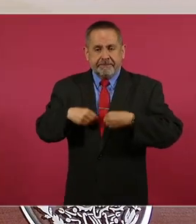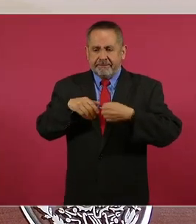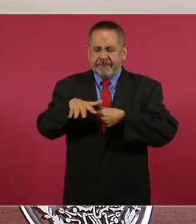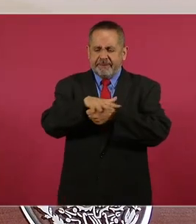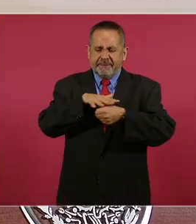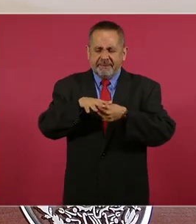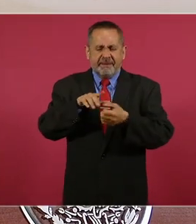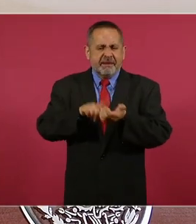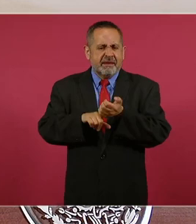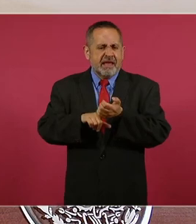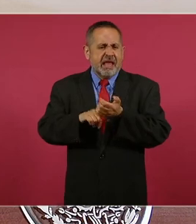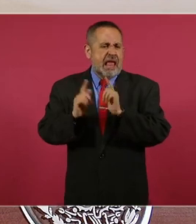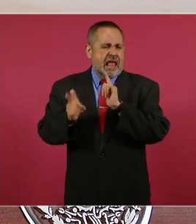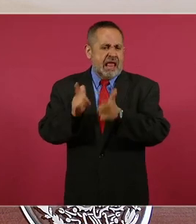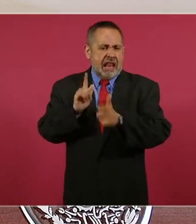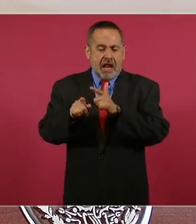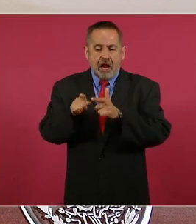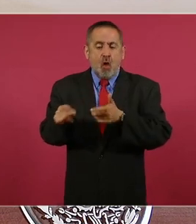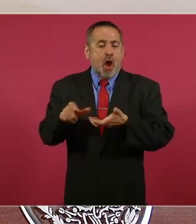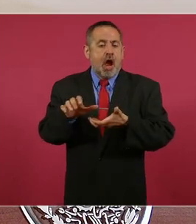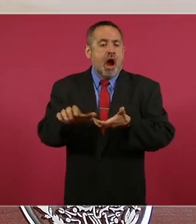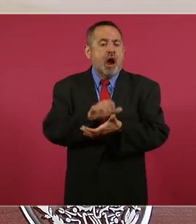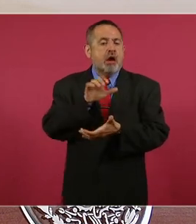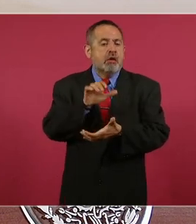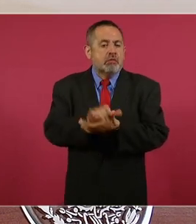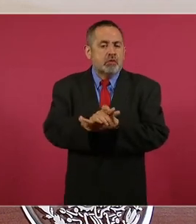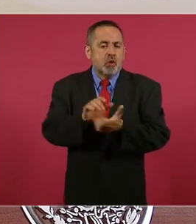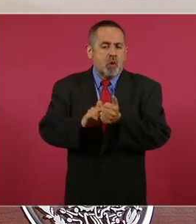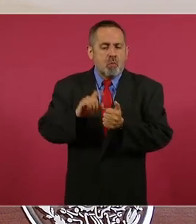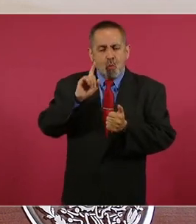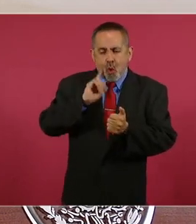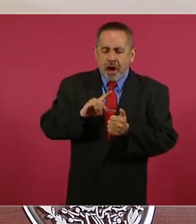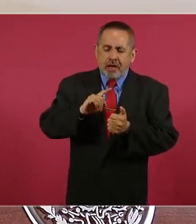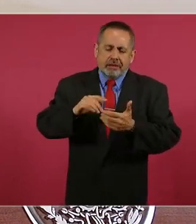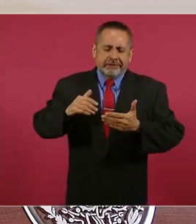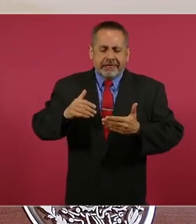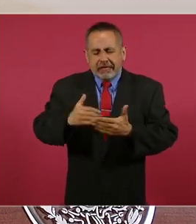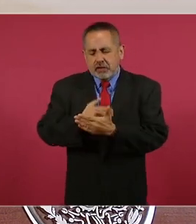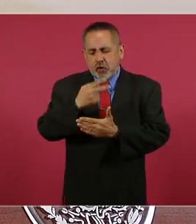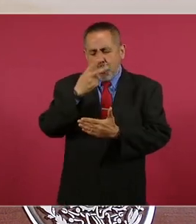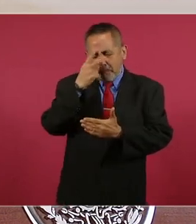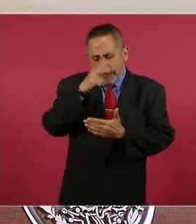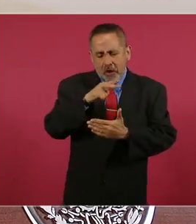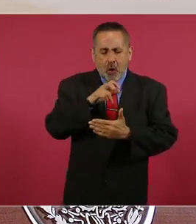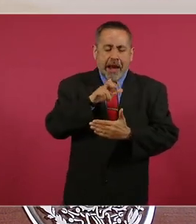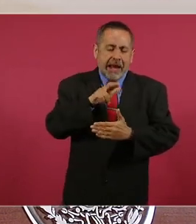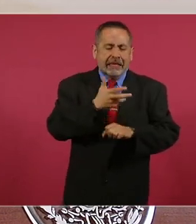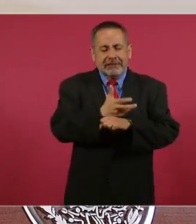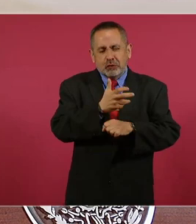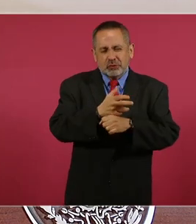de Laredo. Se casó con una mexicana estadounidense porque